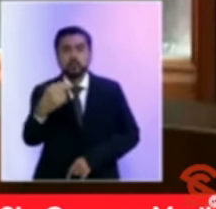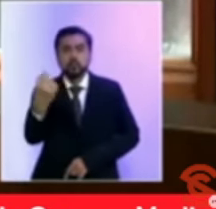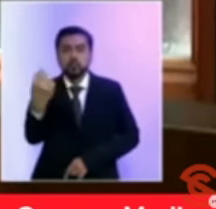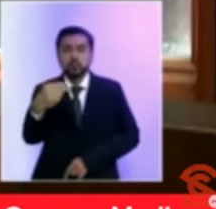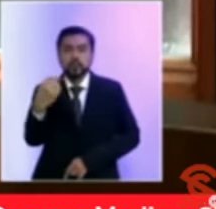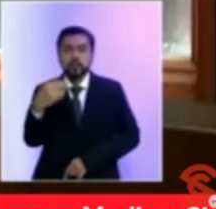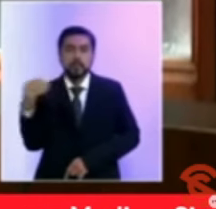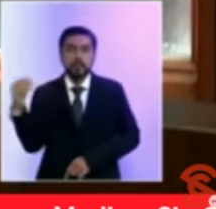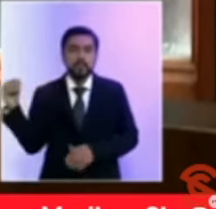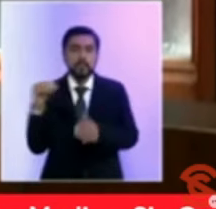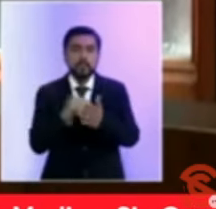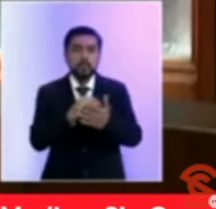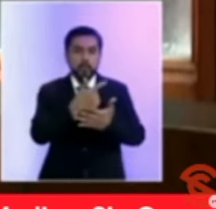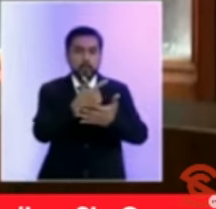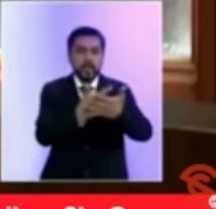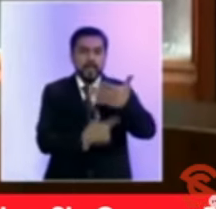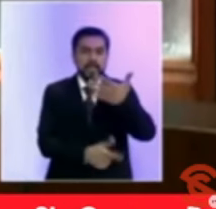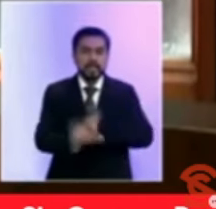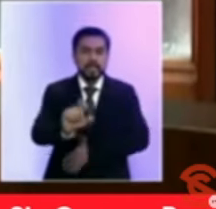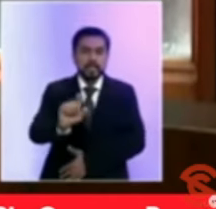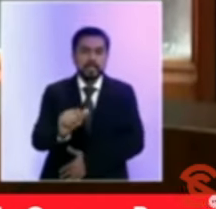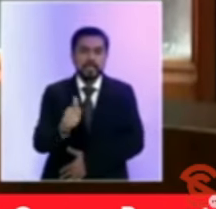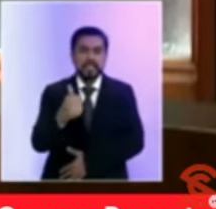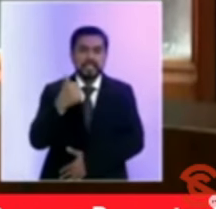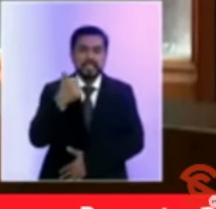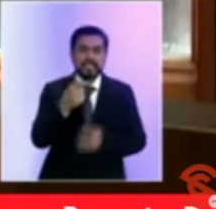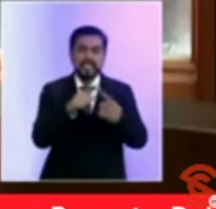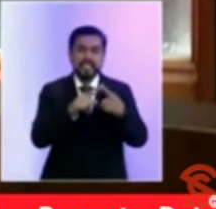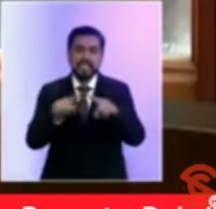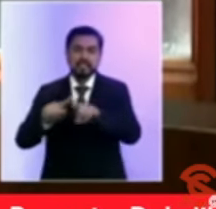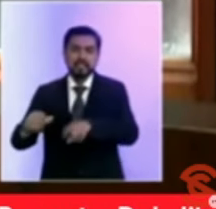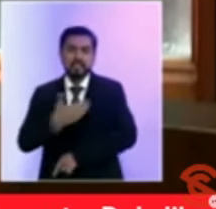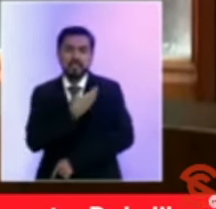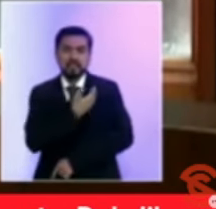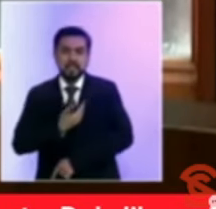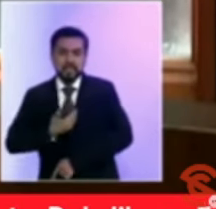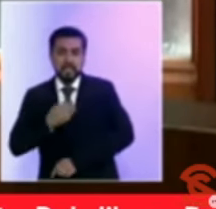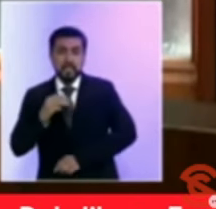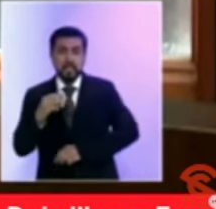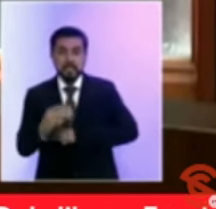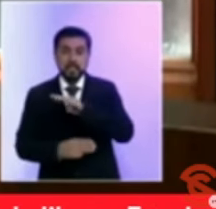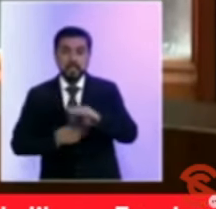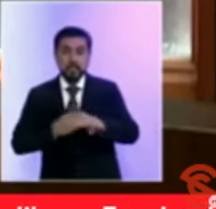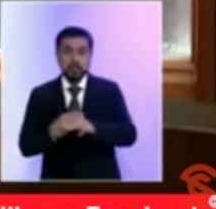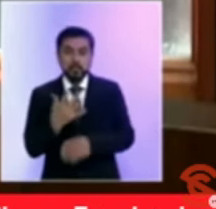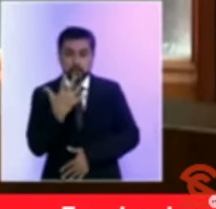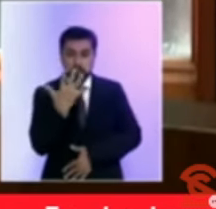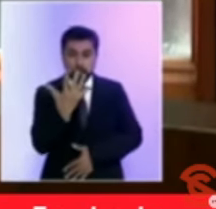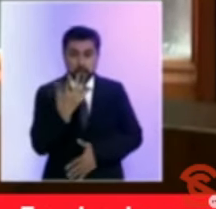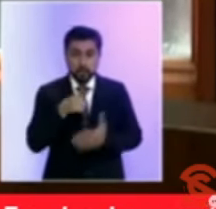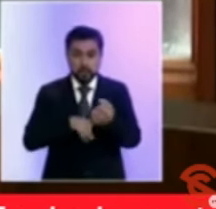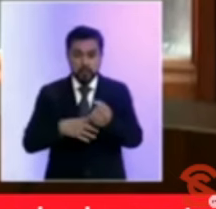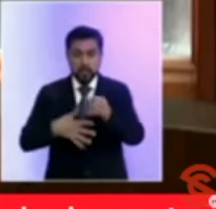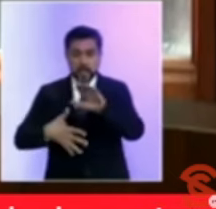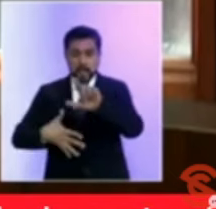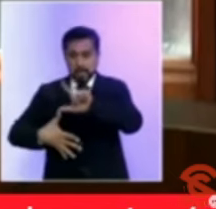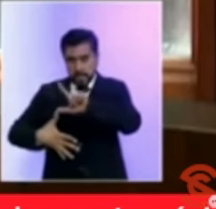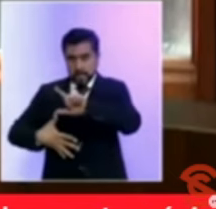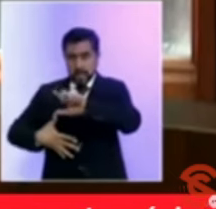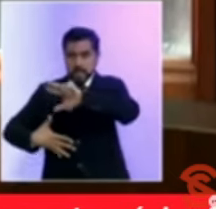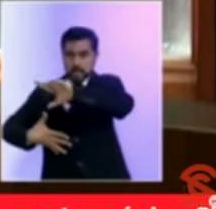actuales 26 jefas de estado y de gobierno del mundo cinco de ellas en América Latina y el